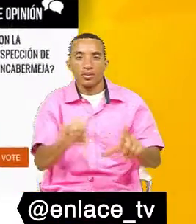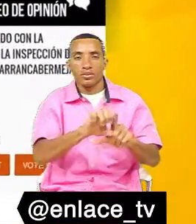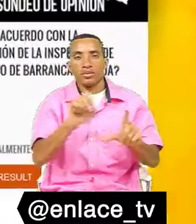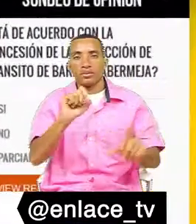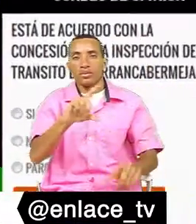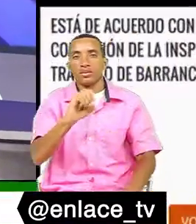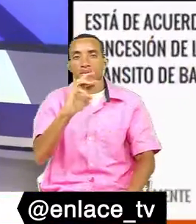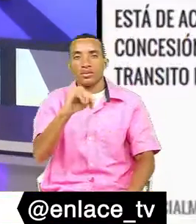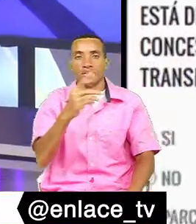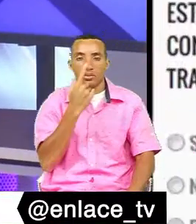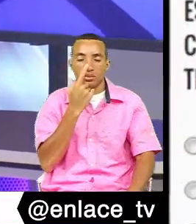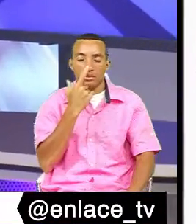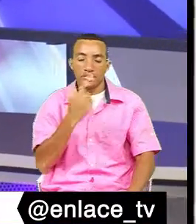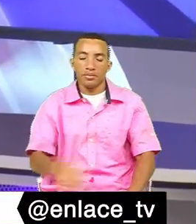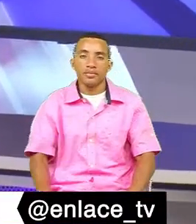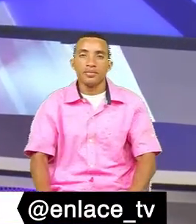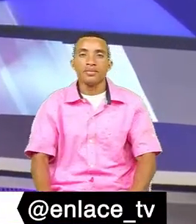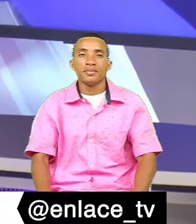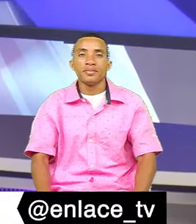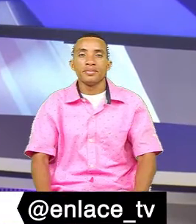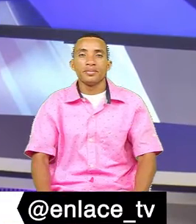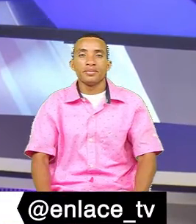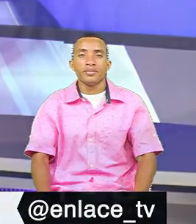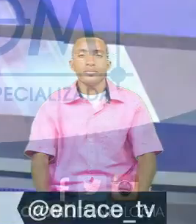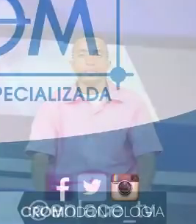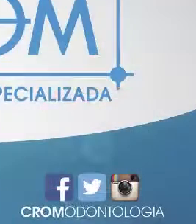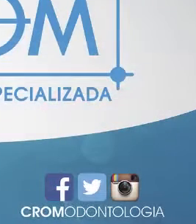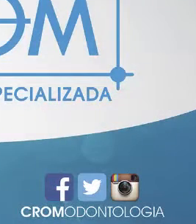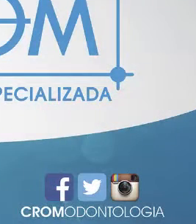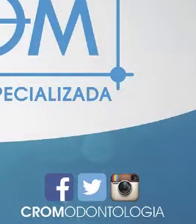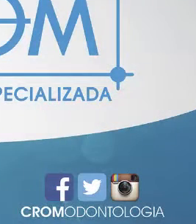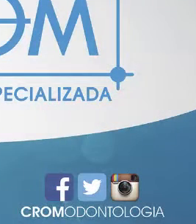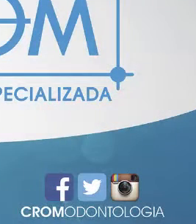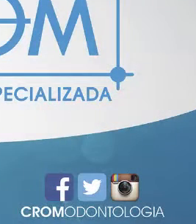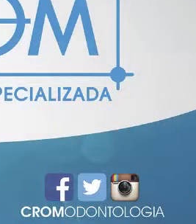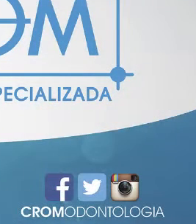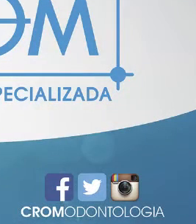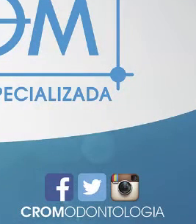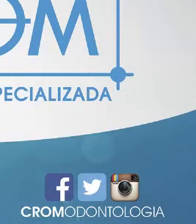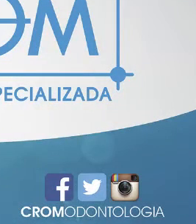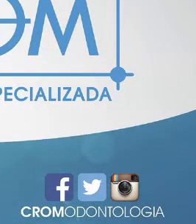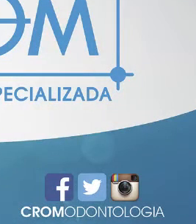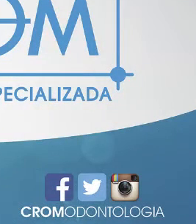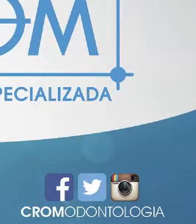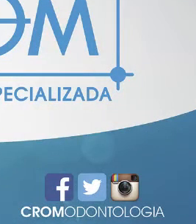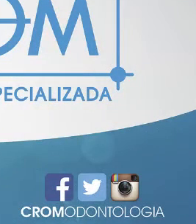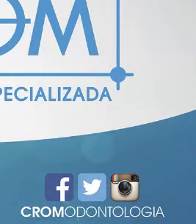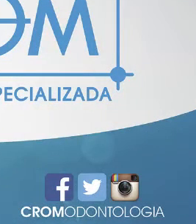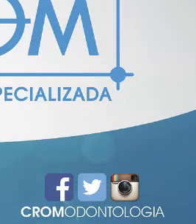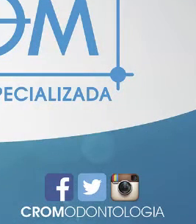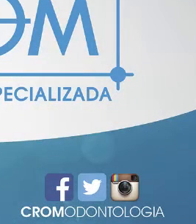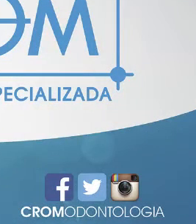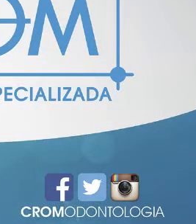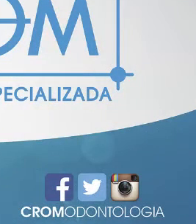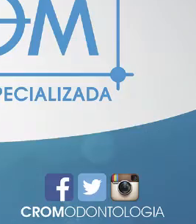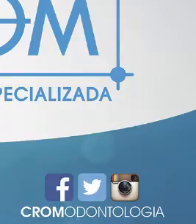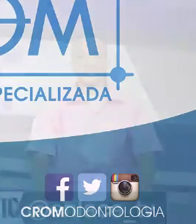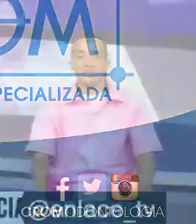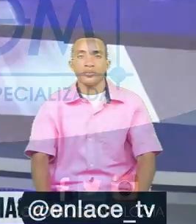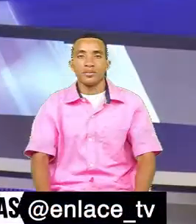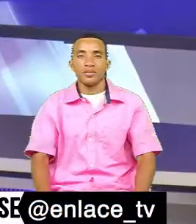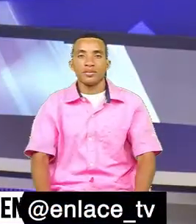www.enlacetelevisión.com. Visítenos. Y al mal tiempo, buena cara. Desde 1994, Chrome es la sonrisa de Barranca Bermeja. Hacemos una